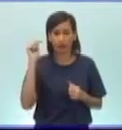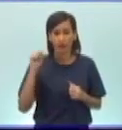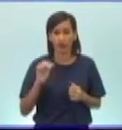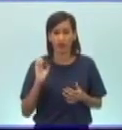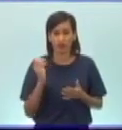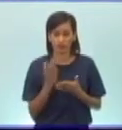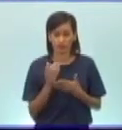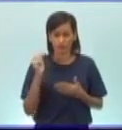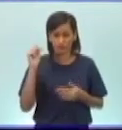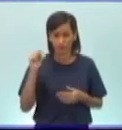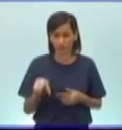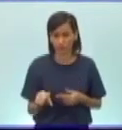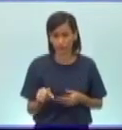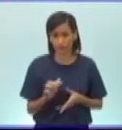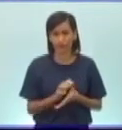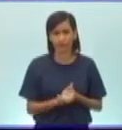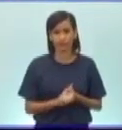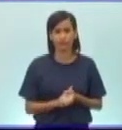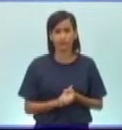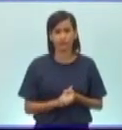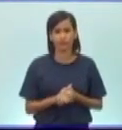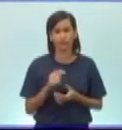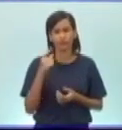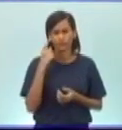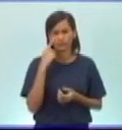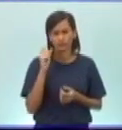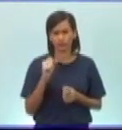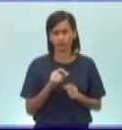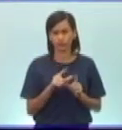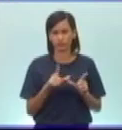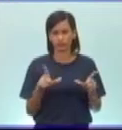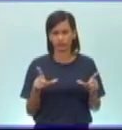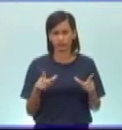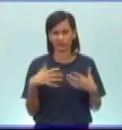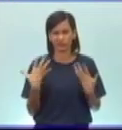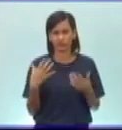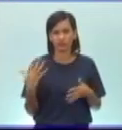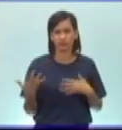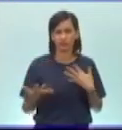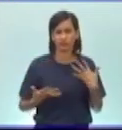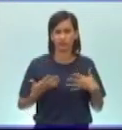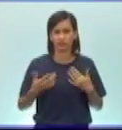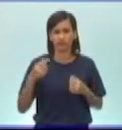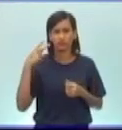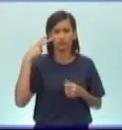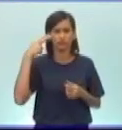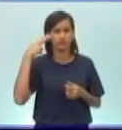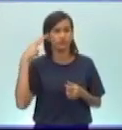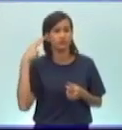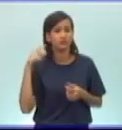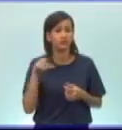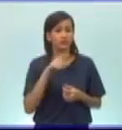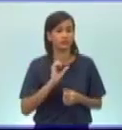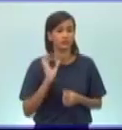día de hoy. Vamos entonces a ver cuáles son estas actividades o cuáles son estas habilidades que tienen que tener logradas.